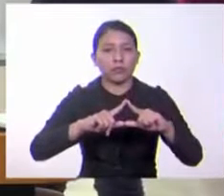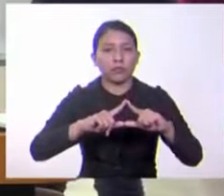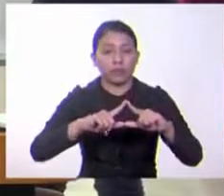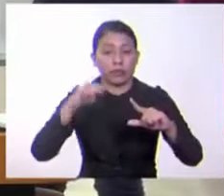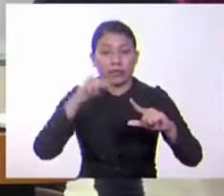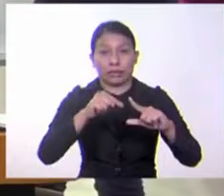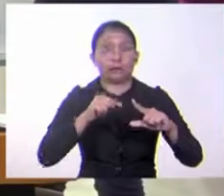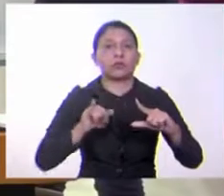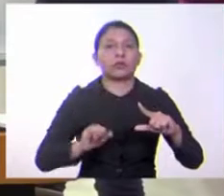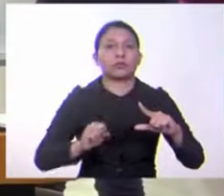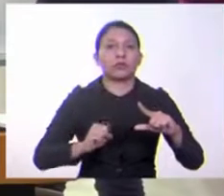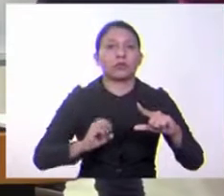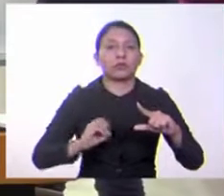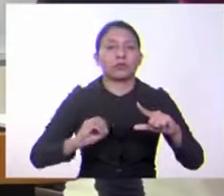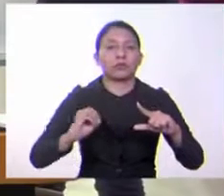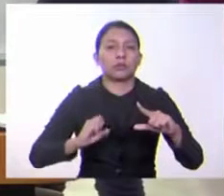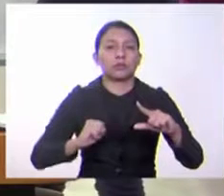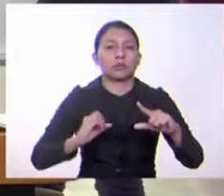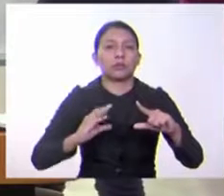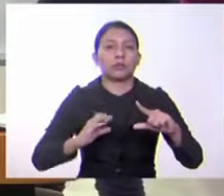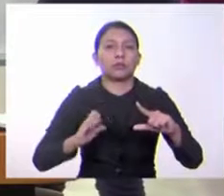isósceles,